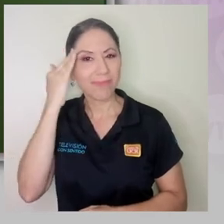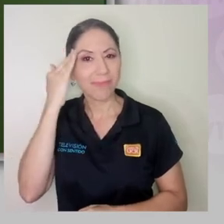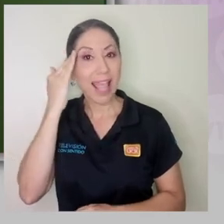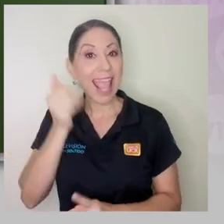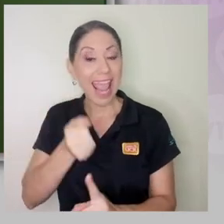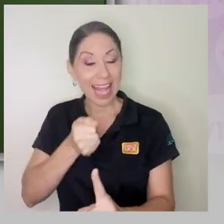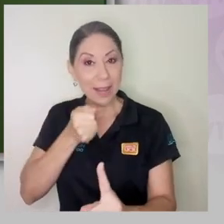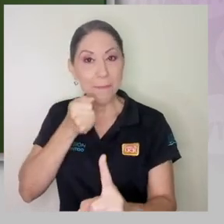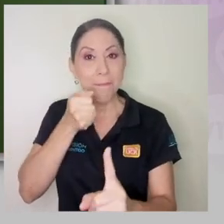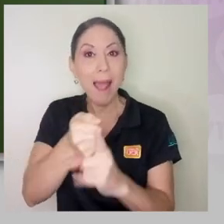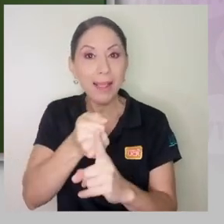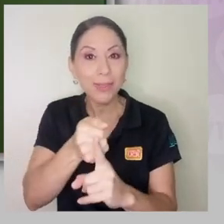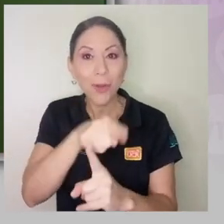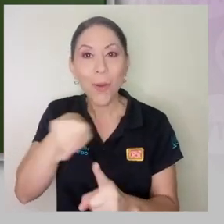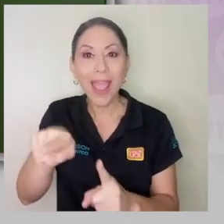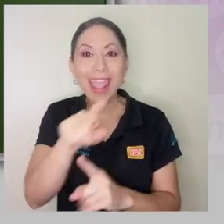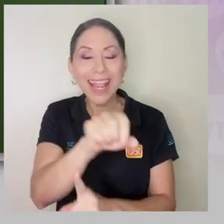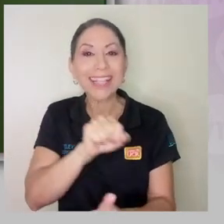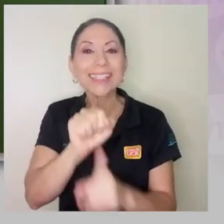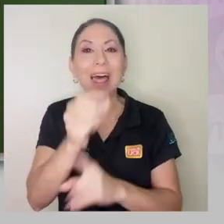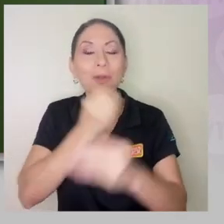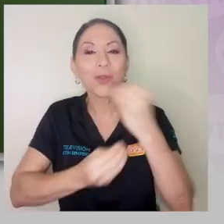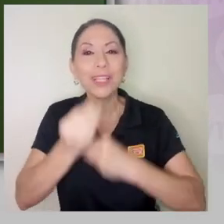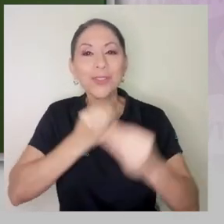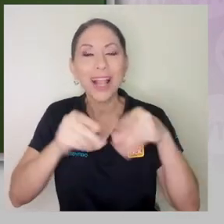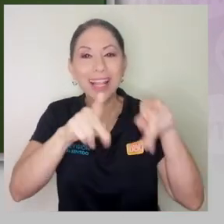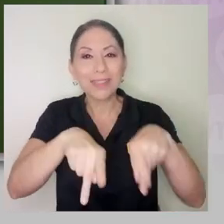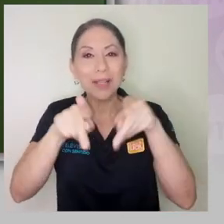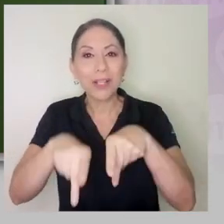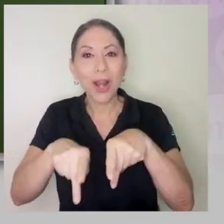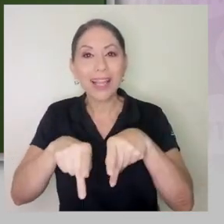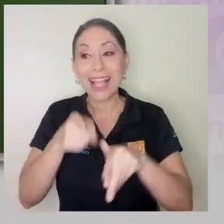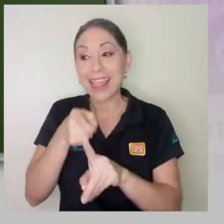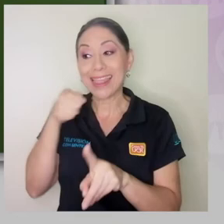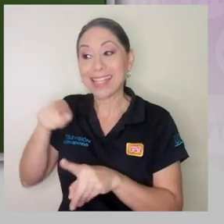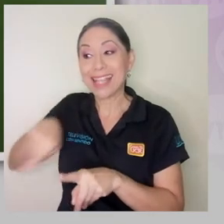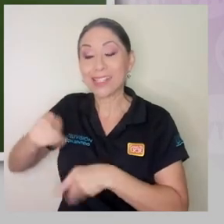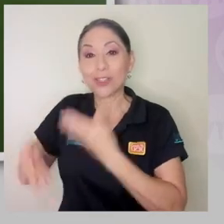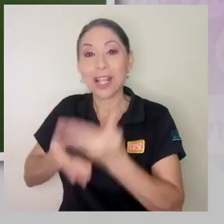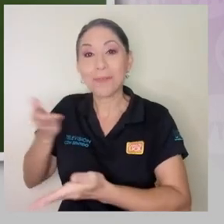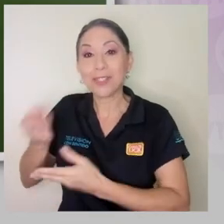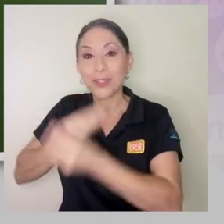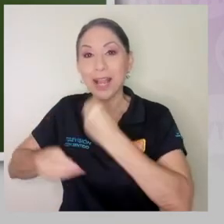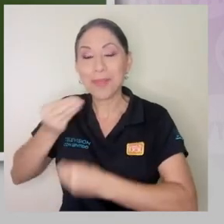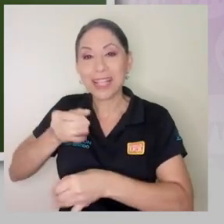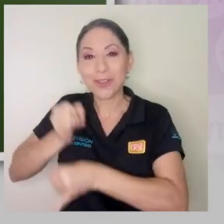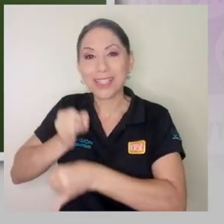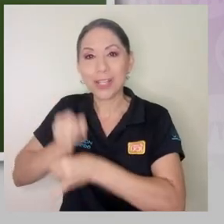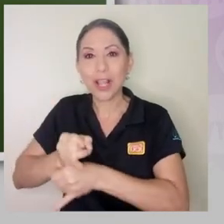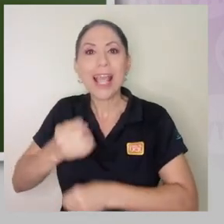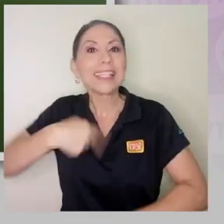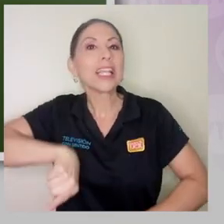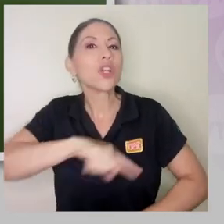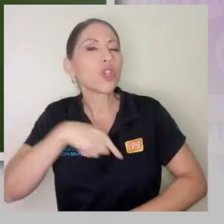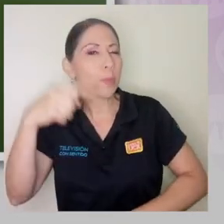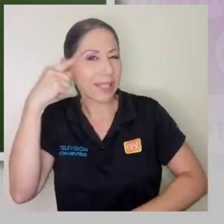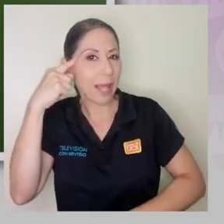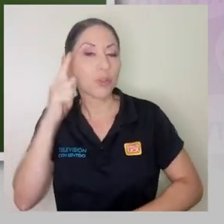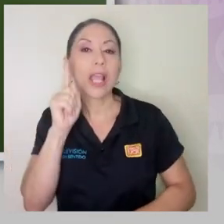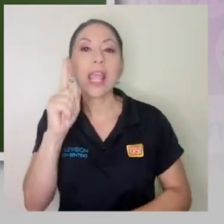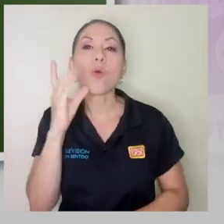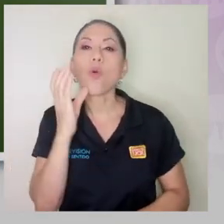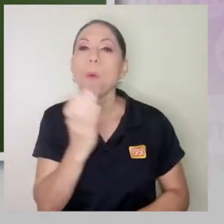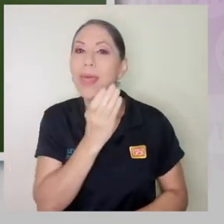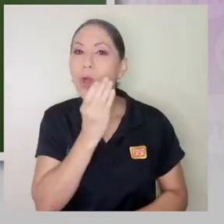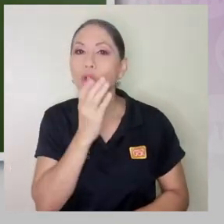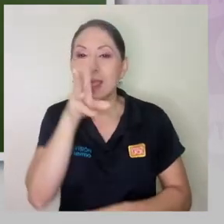estado nutricional de las personas por parte de los servicios de alimentación institucionales. Si nos ponemos a pensar que en un comedor de una